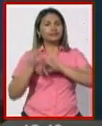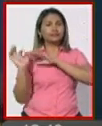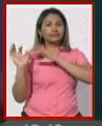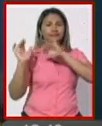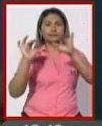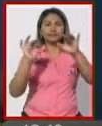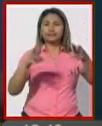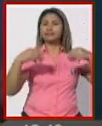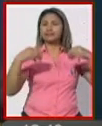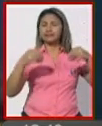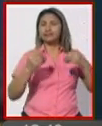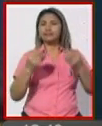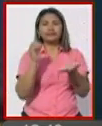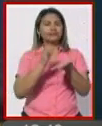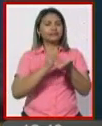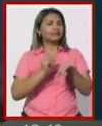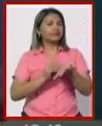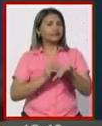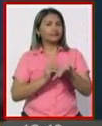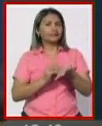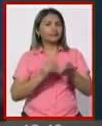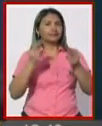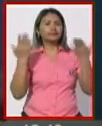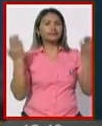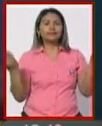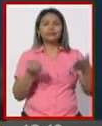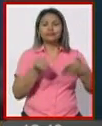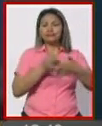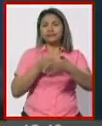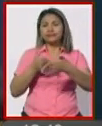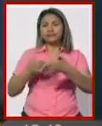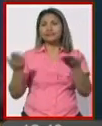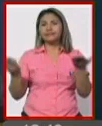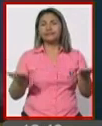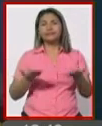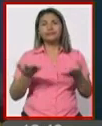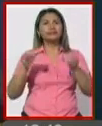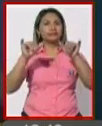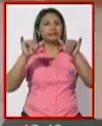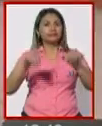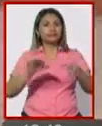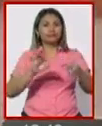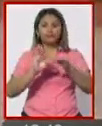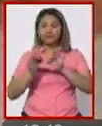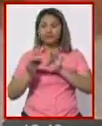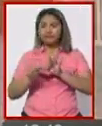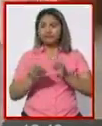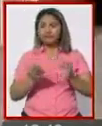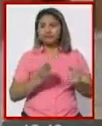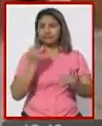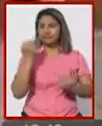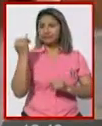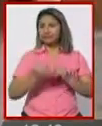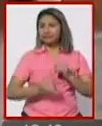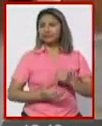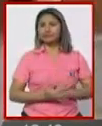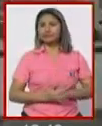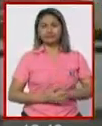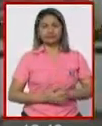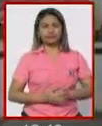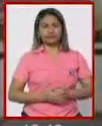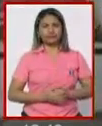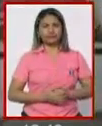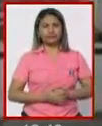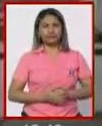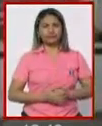gremiales y solamente falta ya el tema del parqueo, unos detalles que no implican el querer tomar la decisión